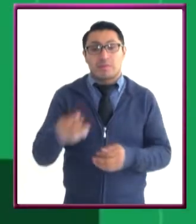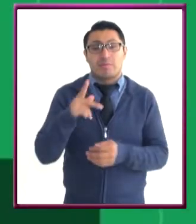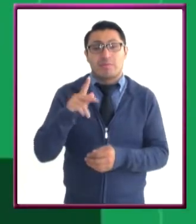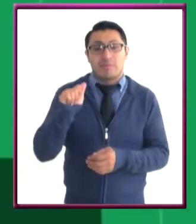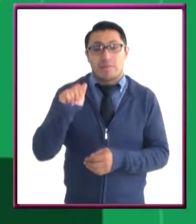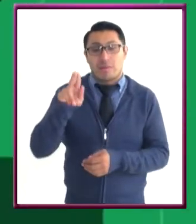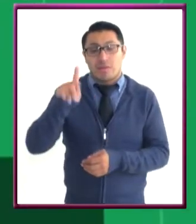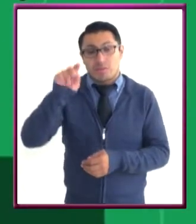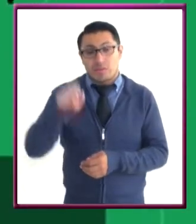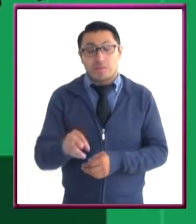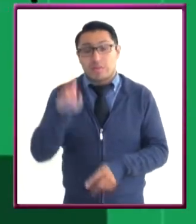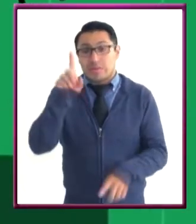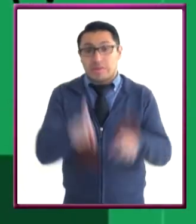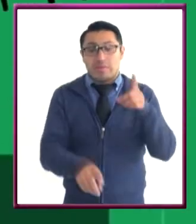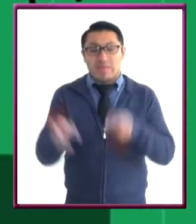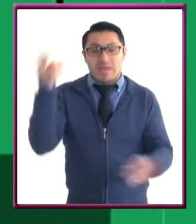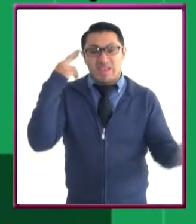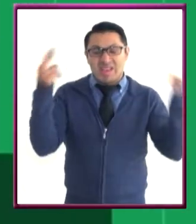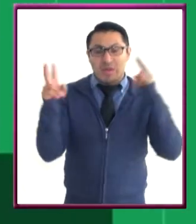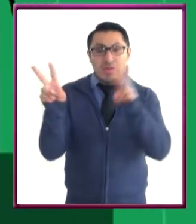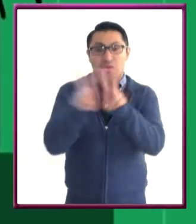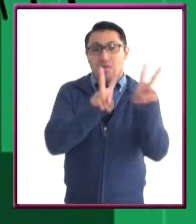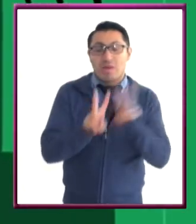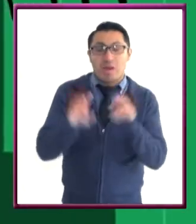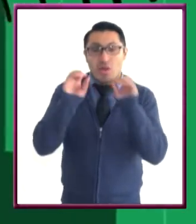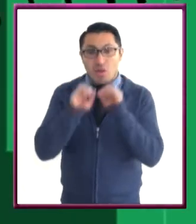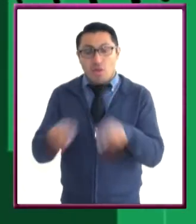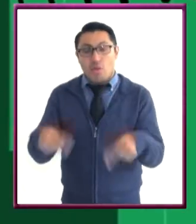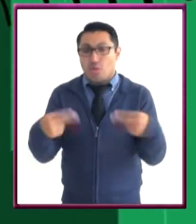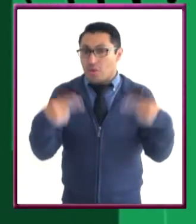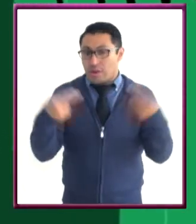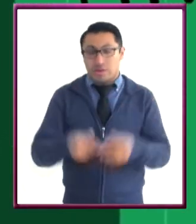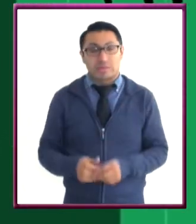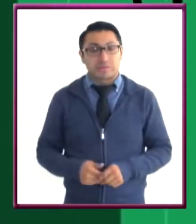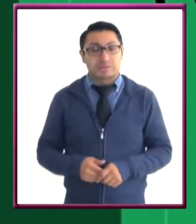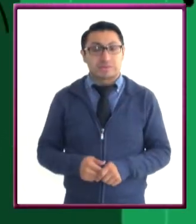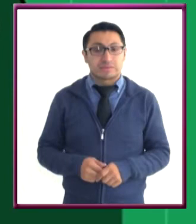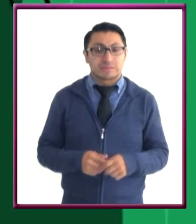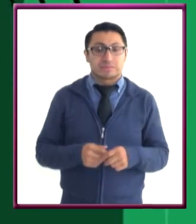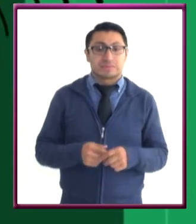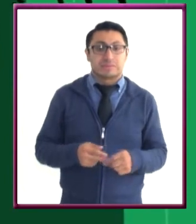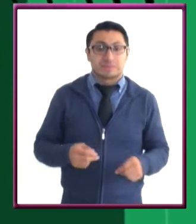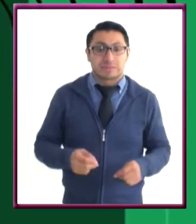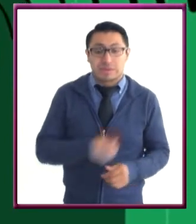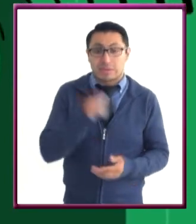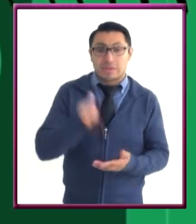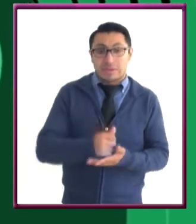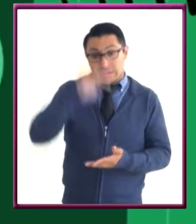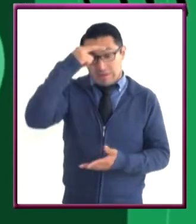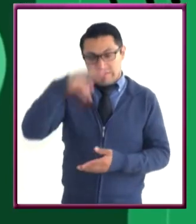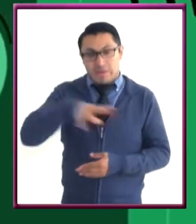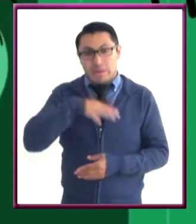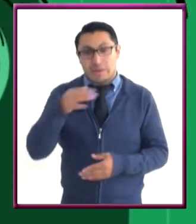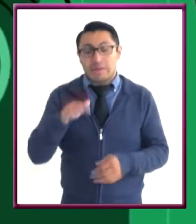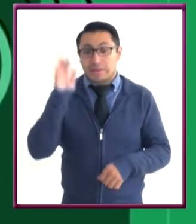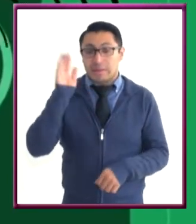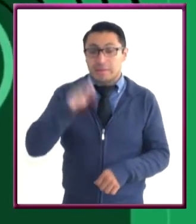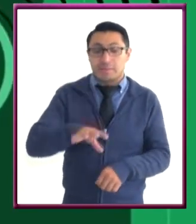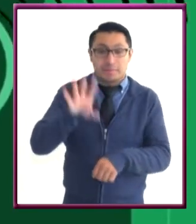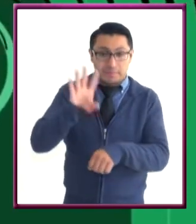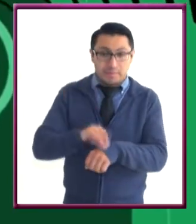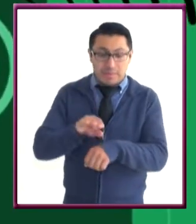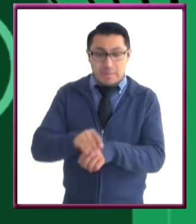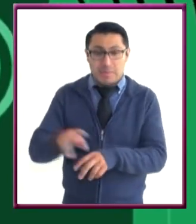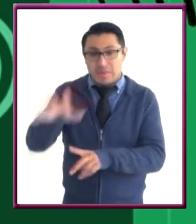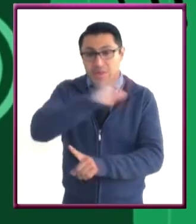si el ruido viene de vecinos o de establecimientos mercantiles. En la Ciudad de México, el máximo permitido en